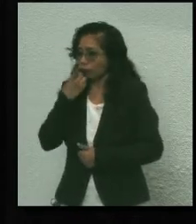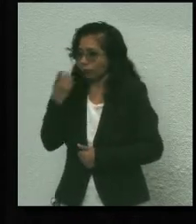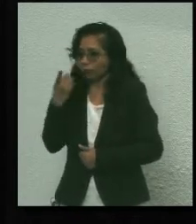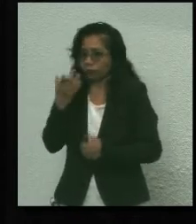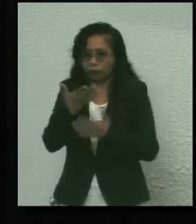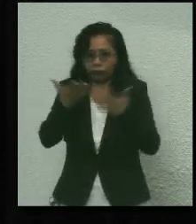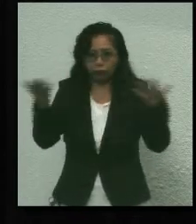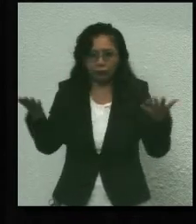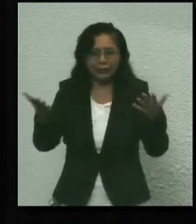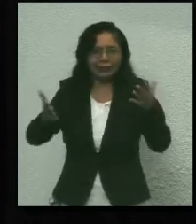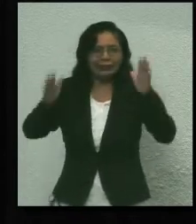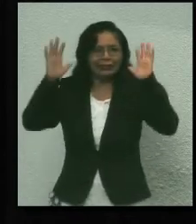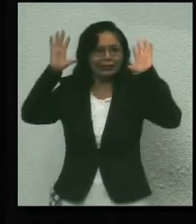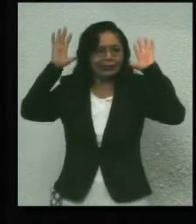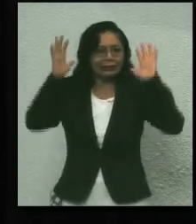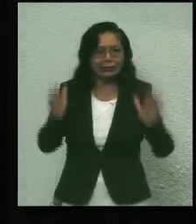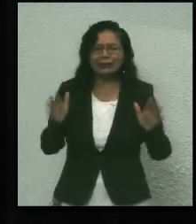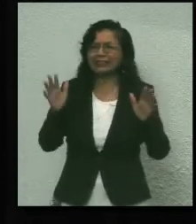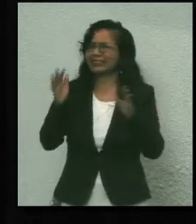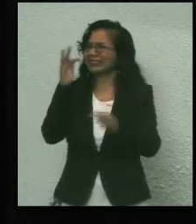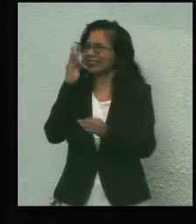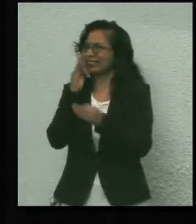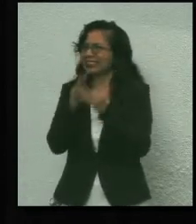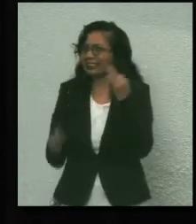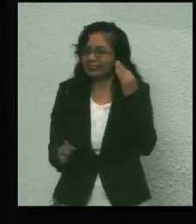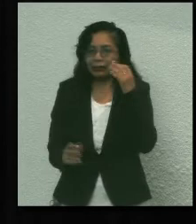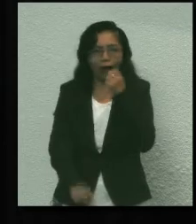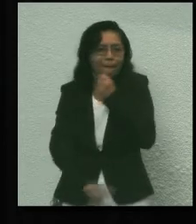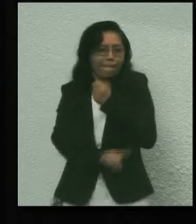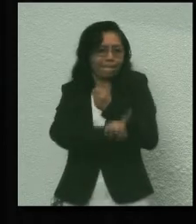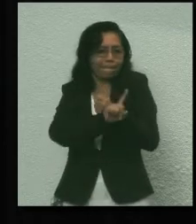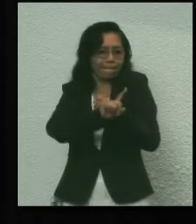que acabemos con ese conflicto.